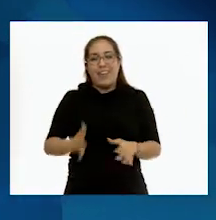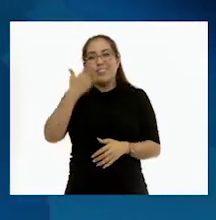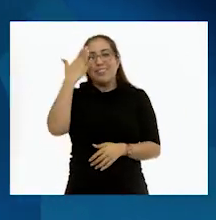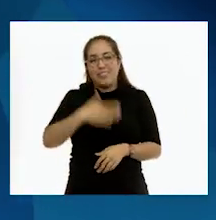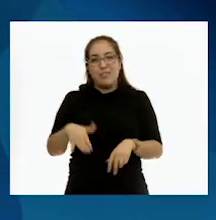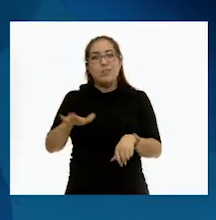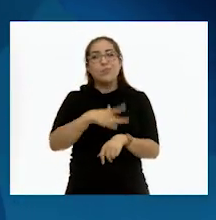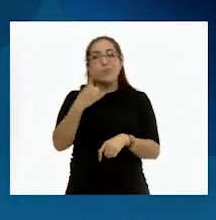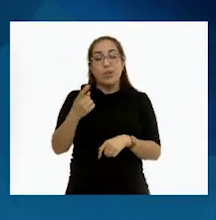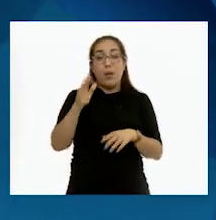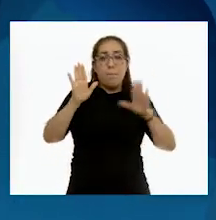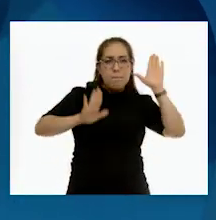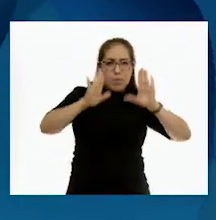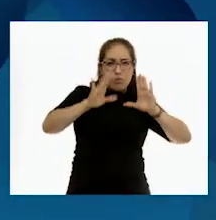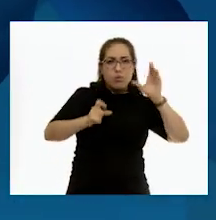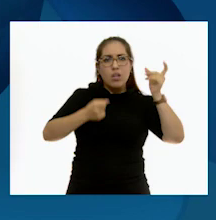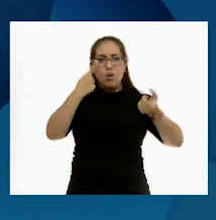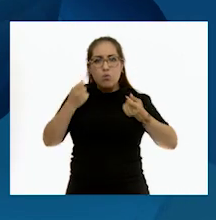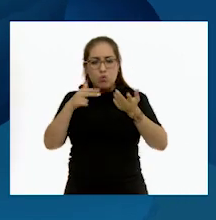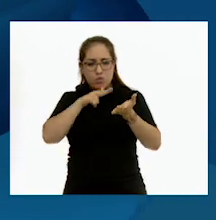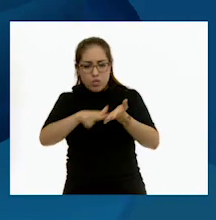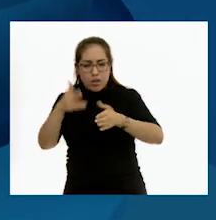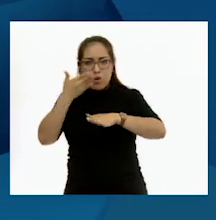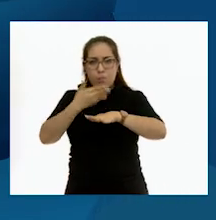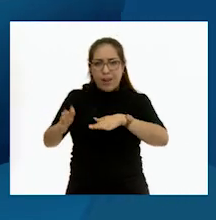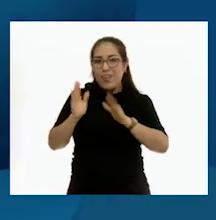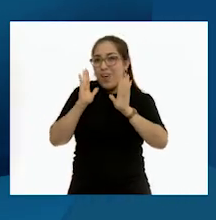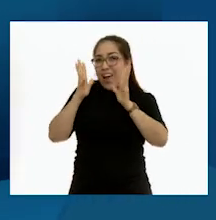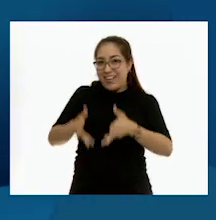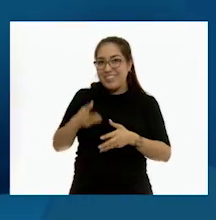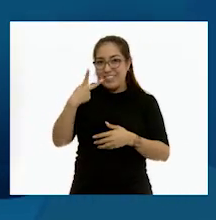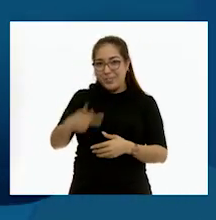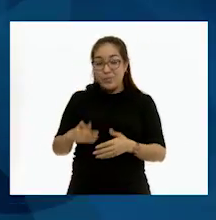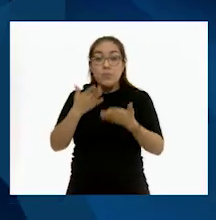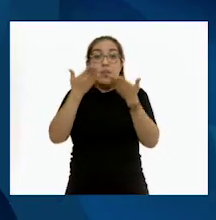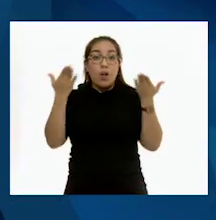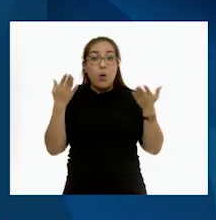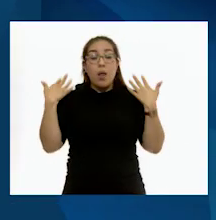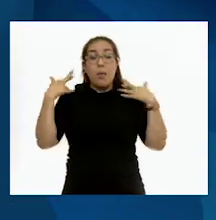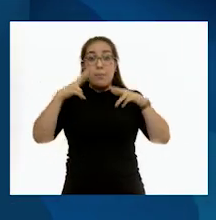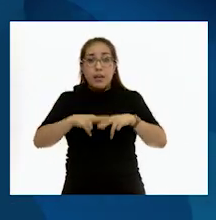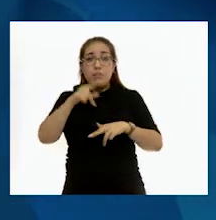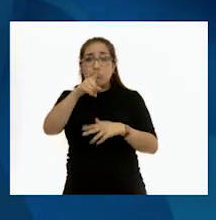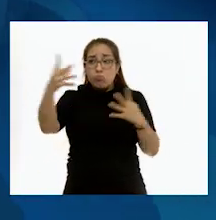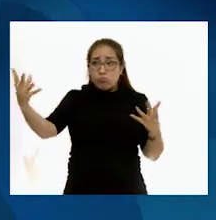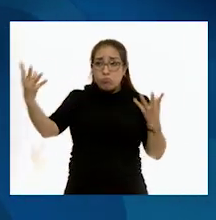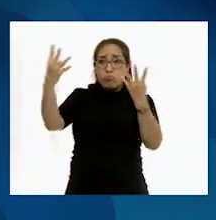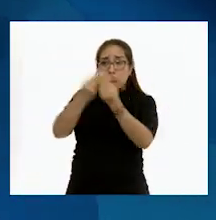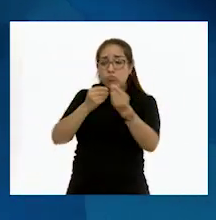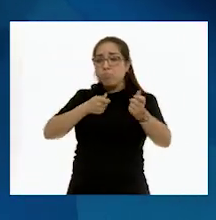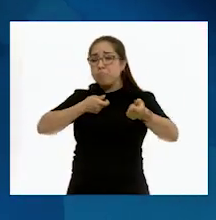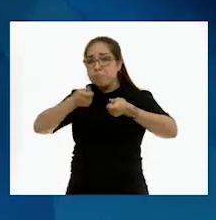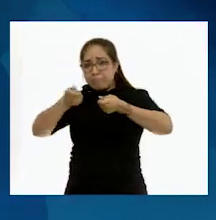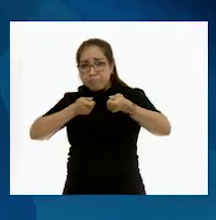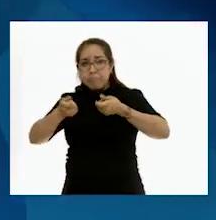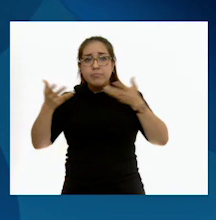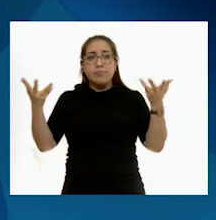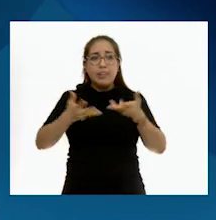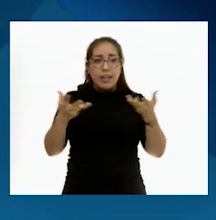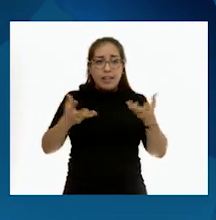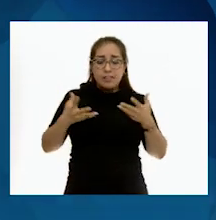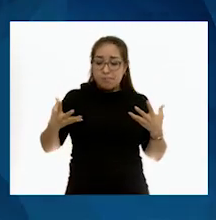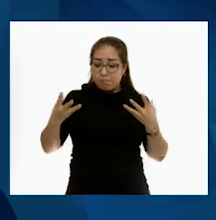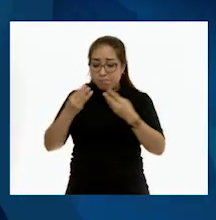mimos prefieren maquillarse y vestirse así. Con la guía de tu profesora o profesor, practica ejercicios de mímica y pantomima con tus